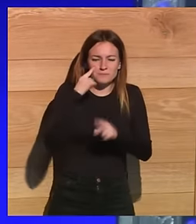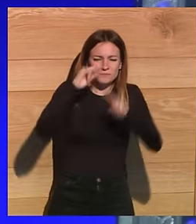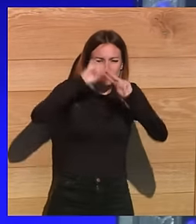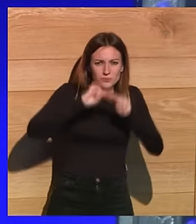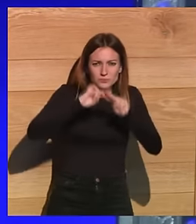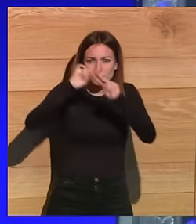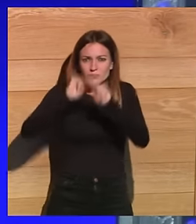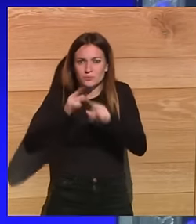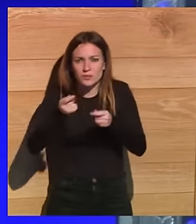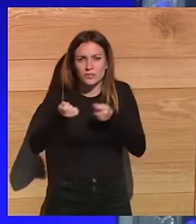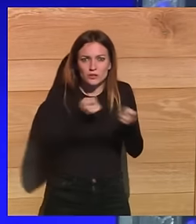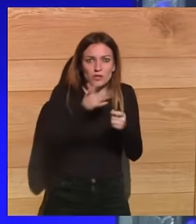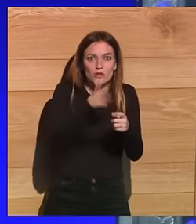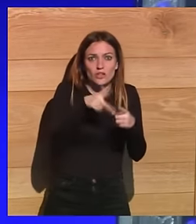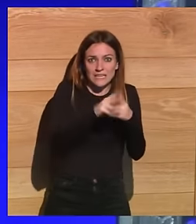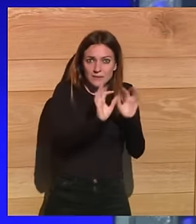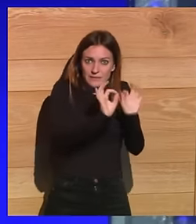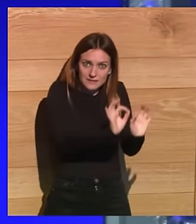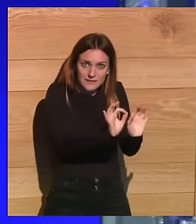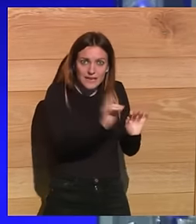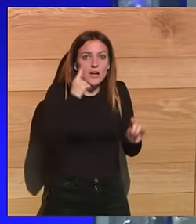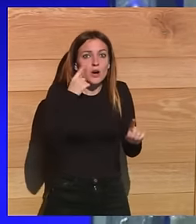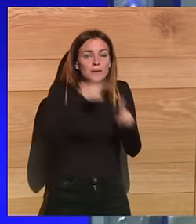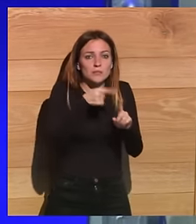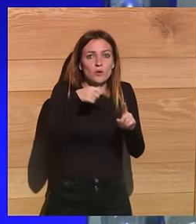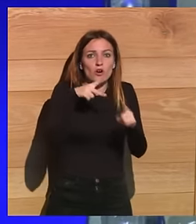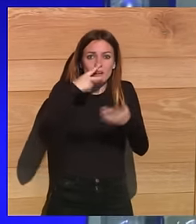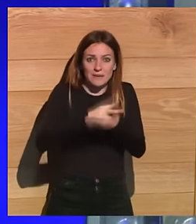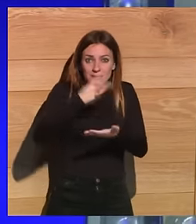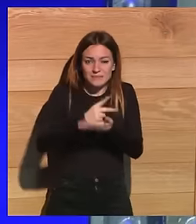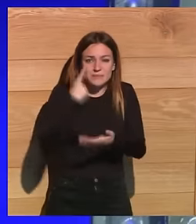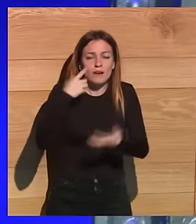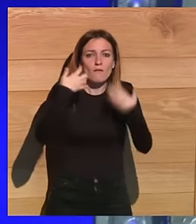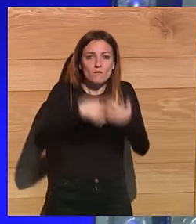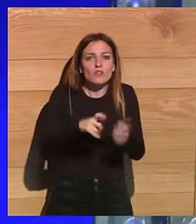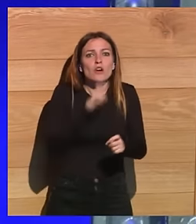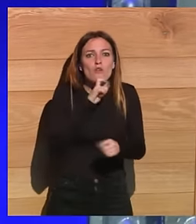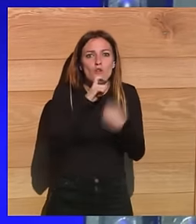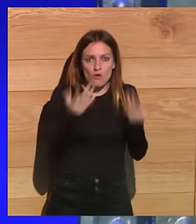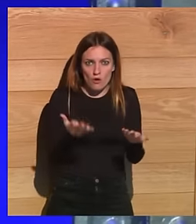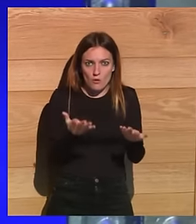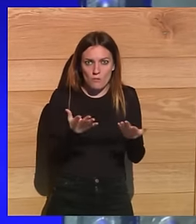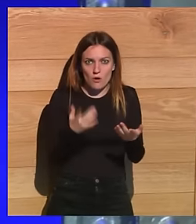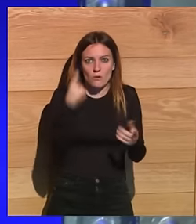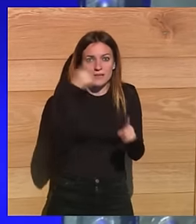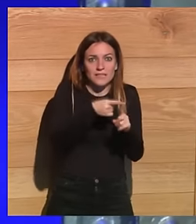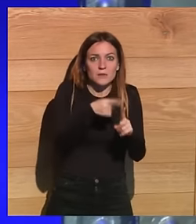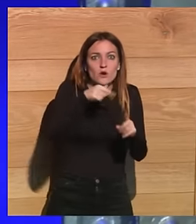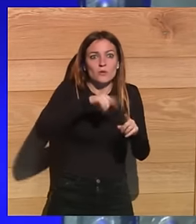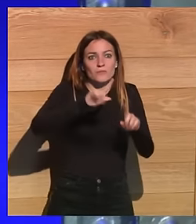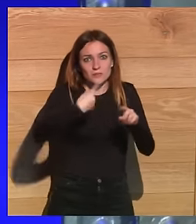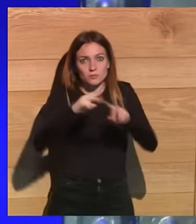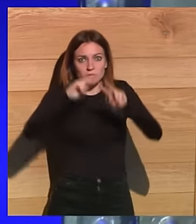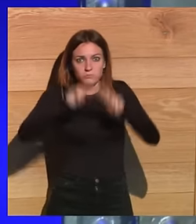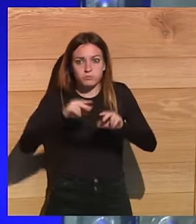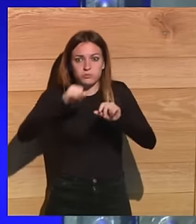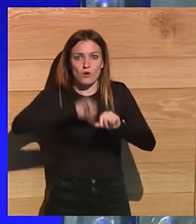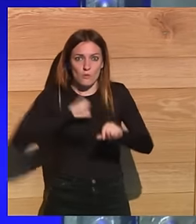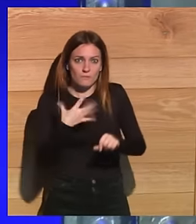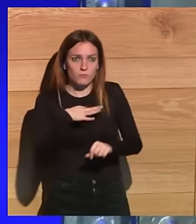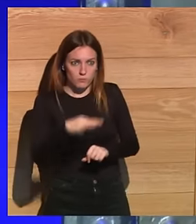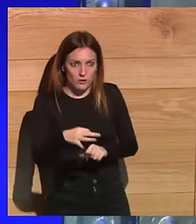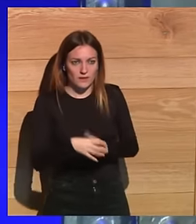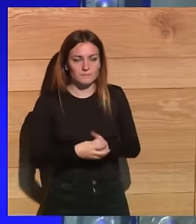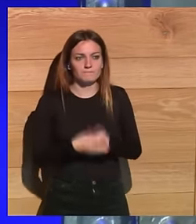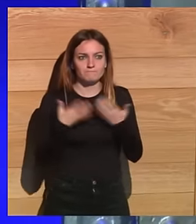intentar comprender cómo funciona esa epilepsia y poder llevarlos con más conocimiento de causa a cirugía.